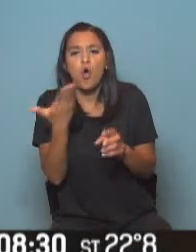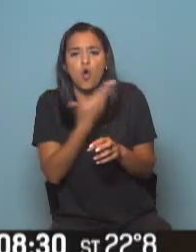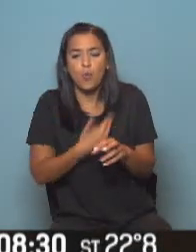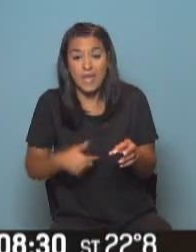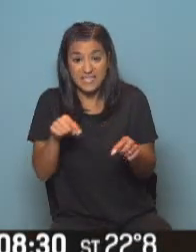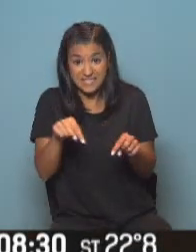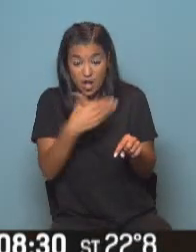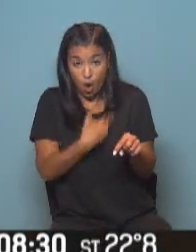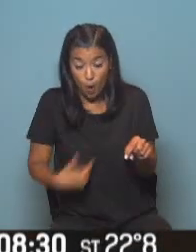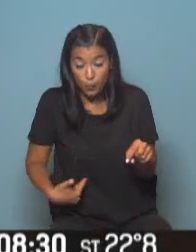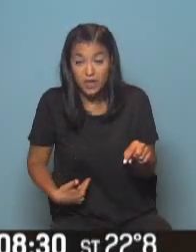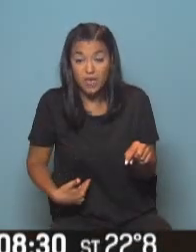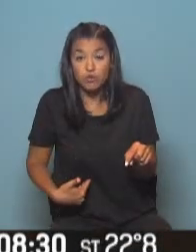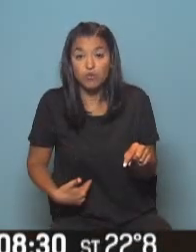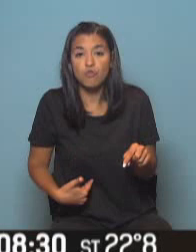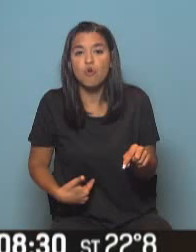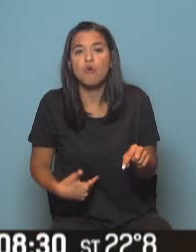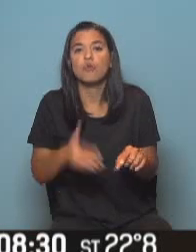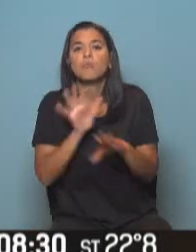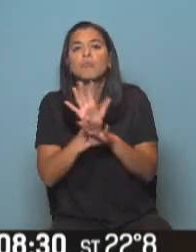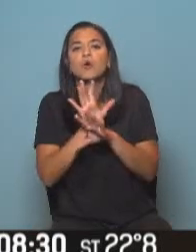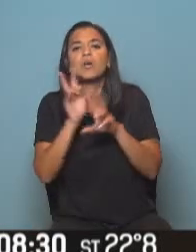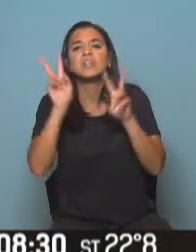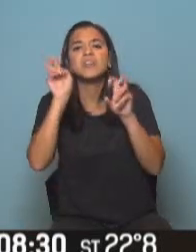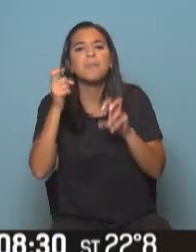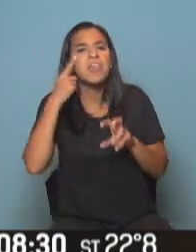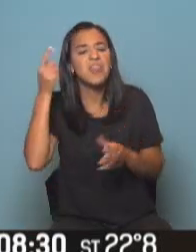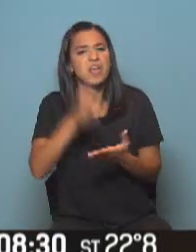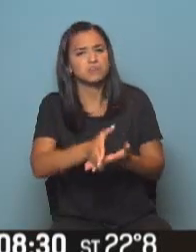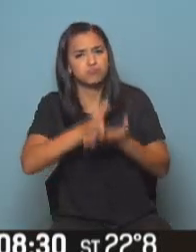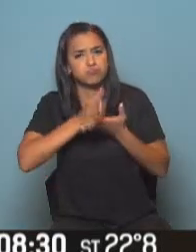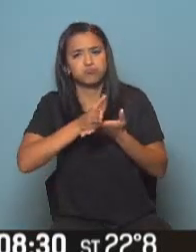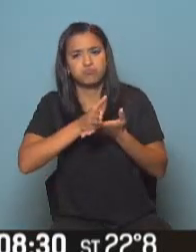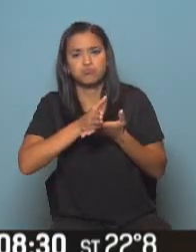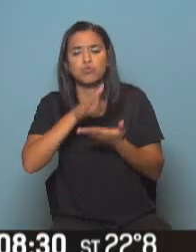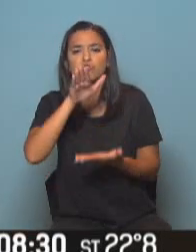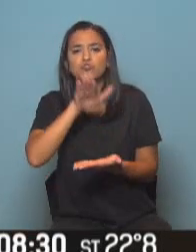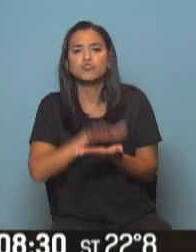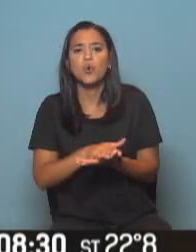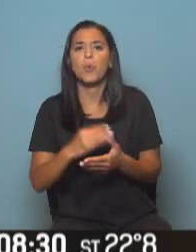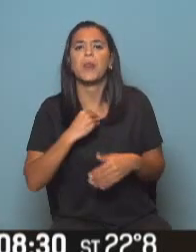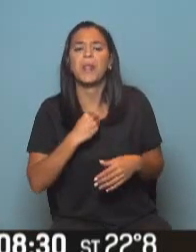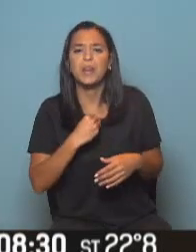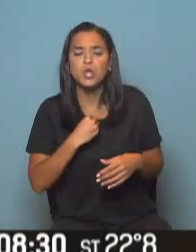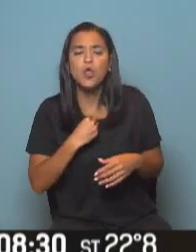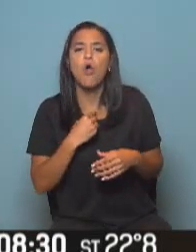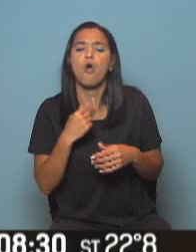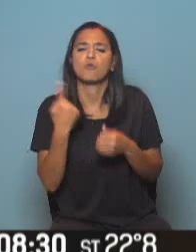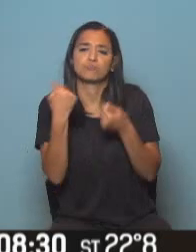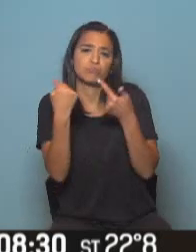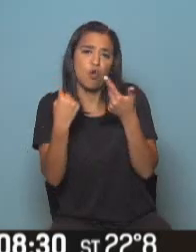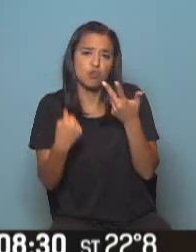este gobierno está teñido de de algunas cuestiones de ideas muy firmes en cuanto a la religión y ese tipo de